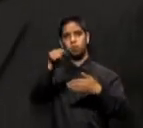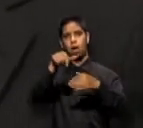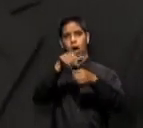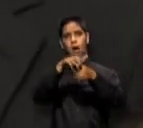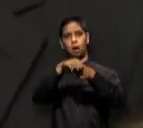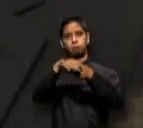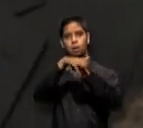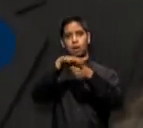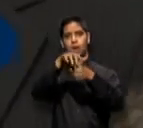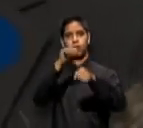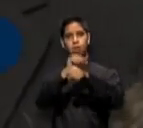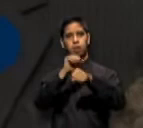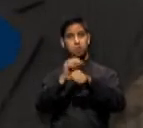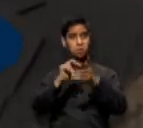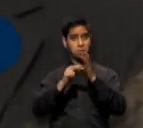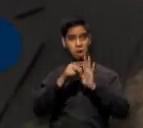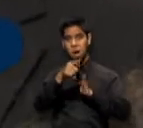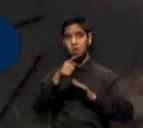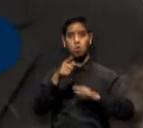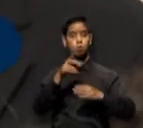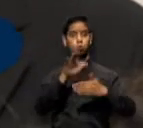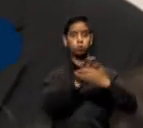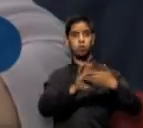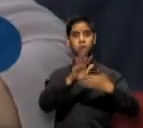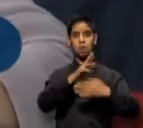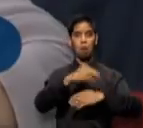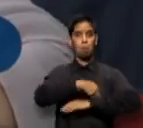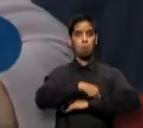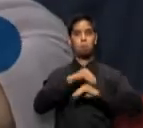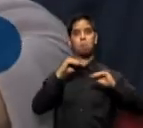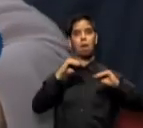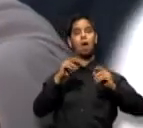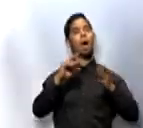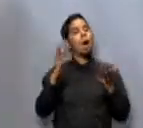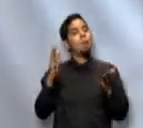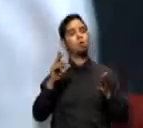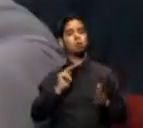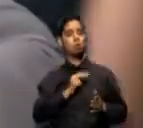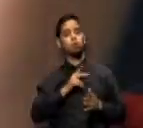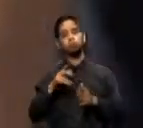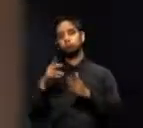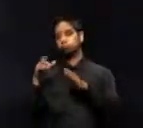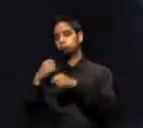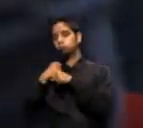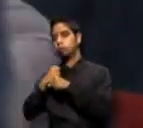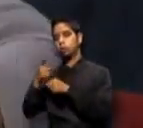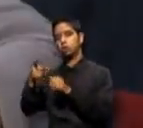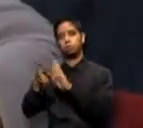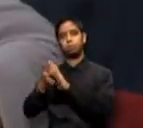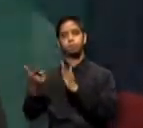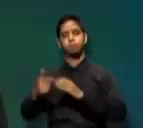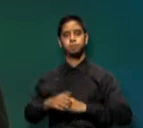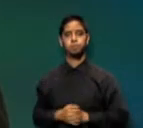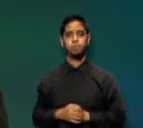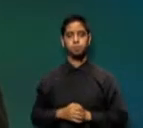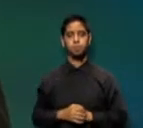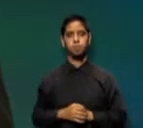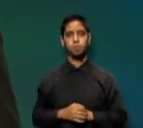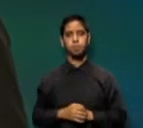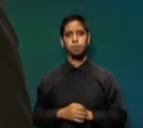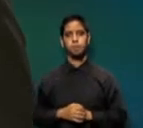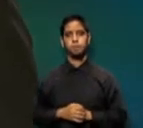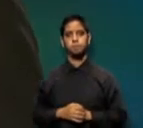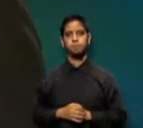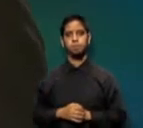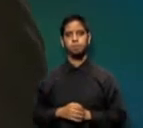hizo, se quedaron de brazos cruzados, por eso es que nos obligan a nosotros a legislar. Para Noticias 24/7, Glorinel Soto Rodríguez. En otro tema,